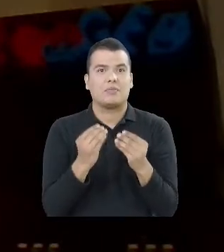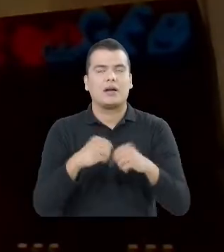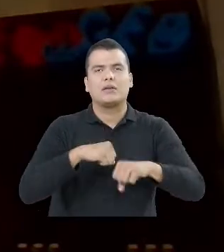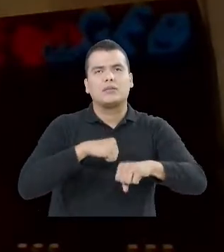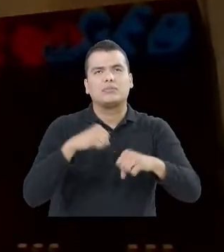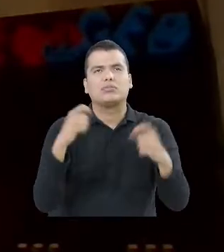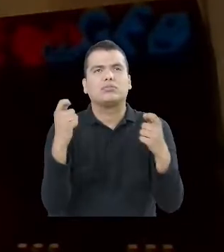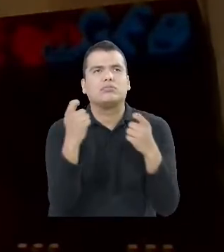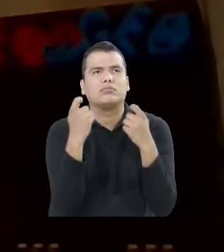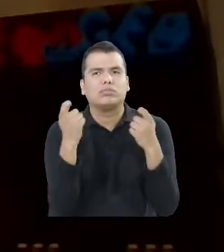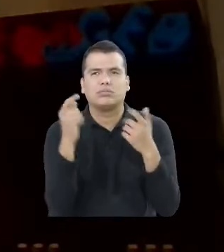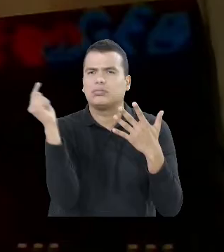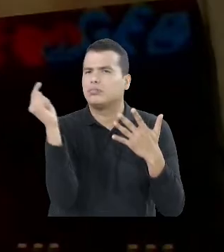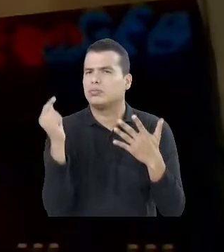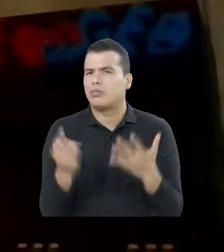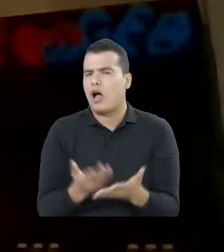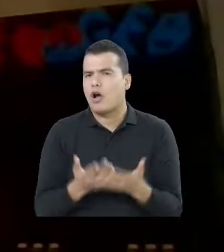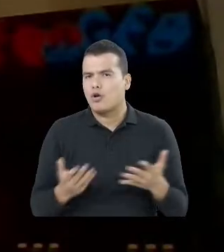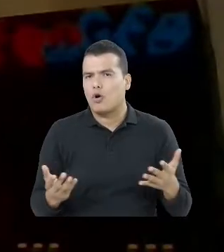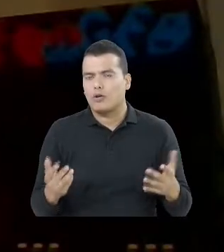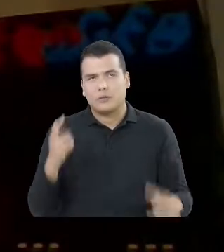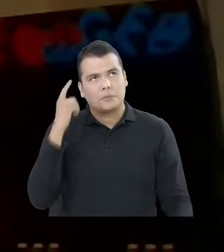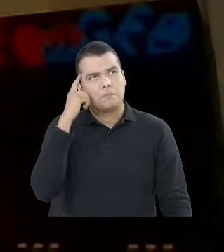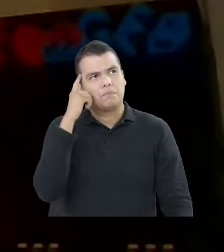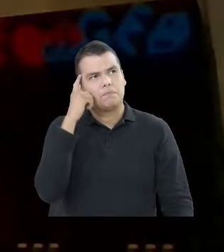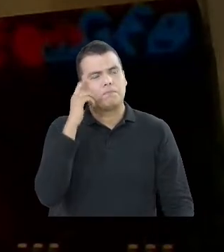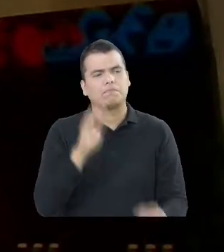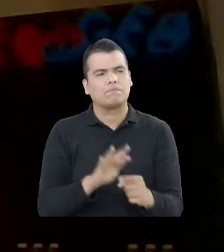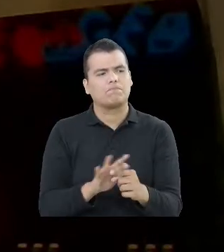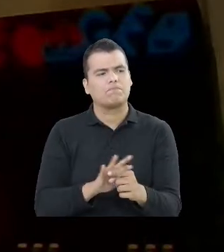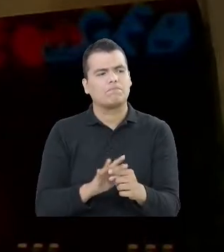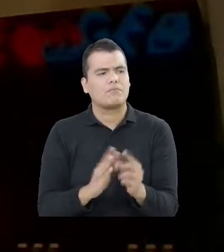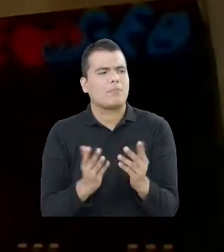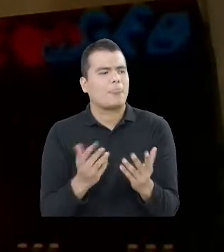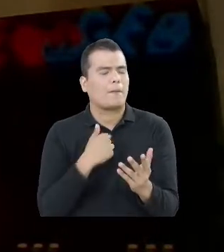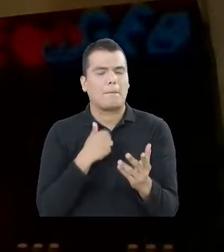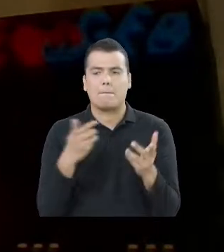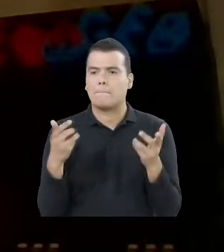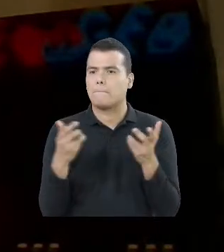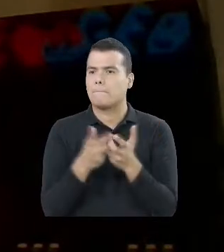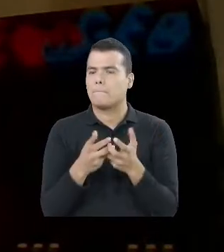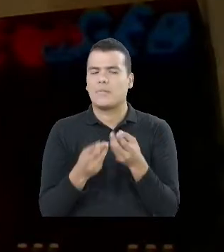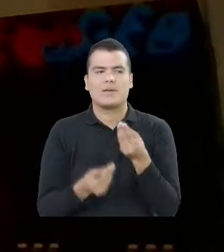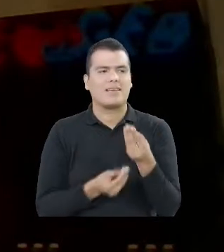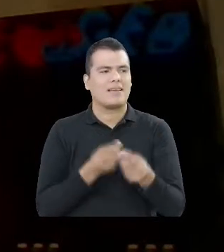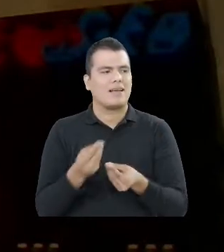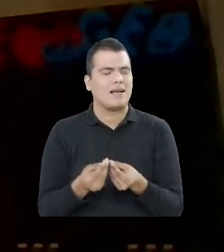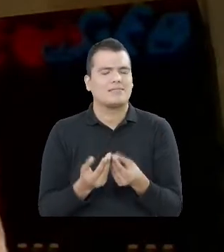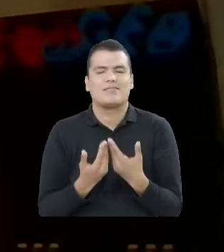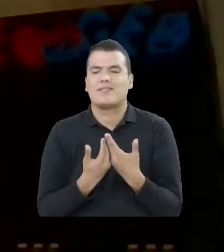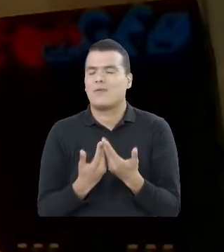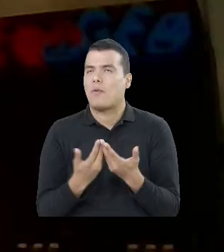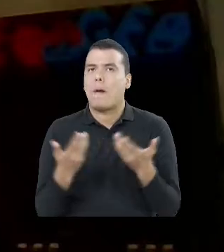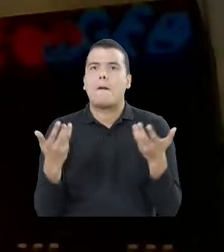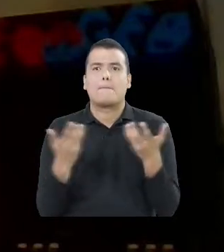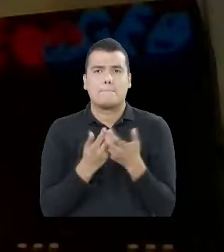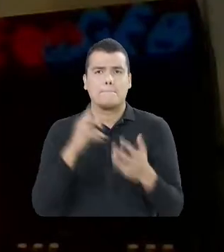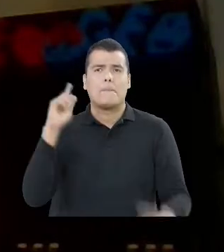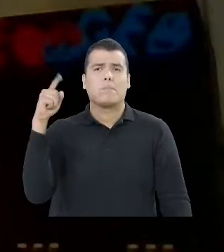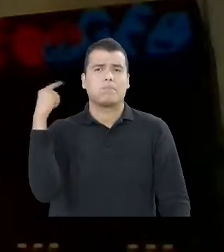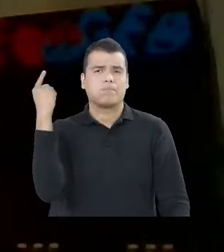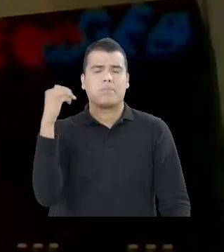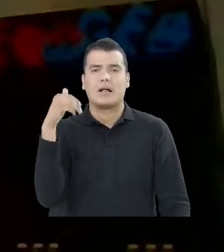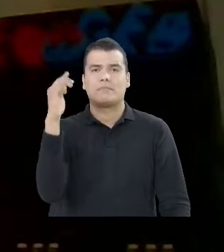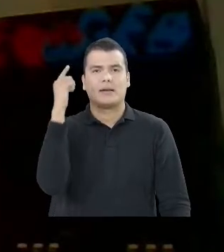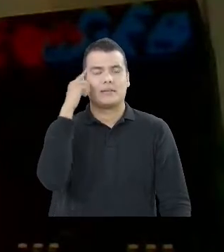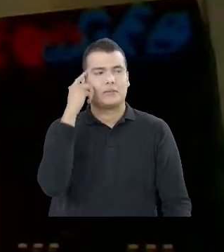vender nuestros servicios, muchas veces no sabemos ni siquiera por dónde empezar, cuál debería ser el camino a seguir y empezamos a dar